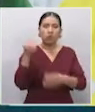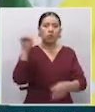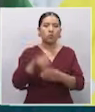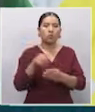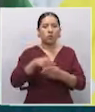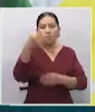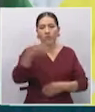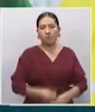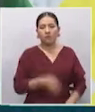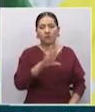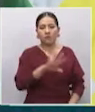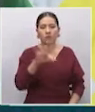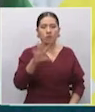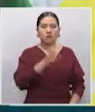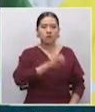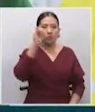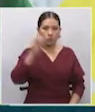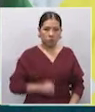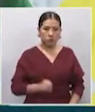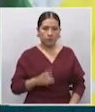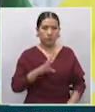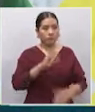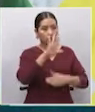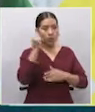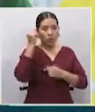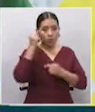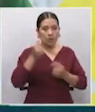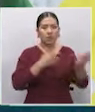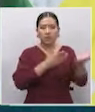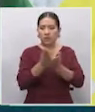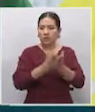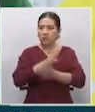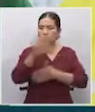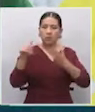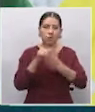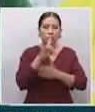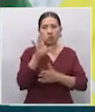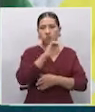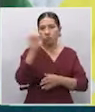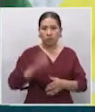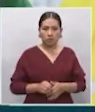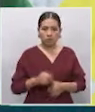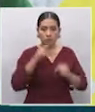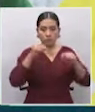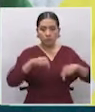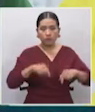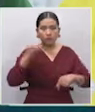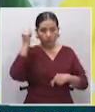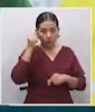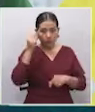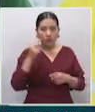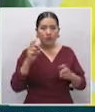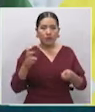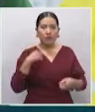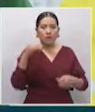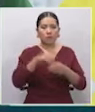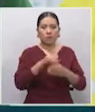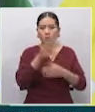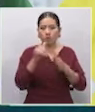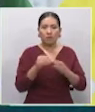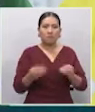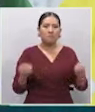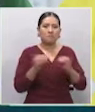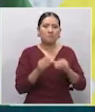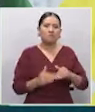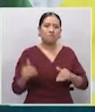55% del pueblo boliviano y gobierna para el 100% del pueblo boliviano. Este gobierno ha sido electo con la votación más alta en